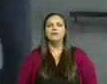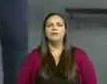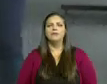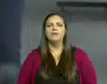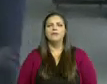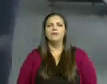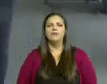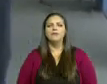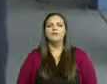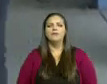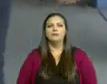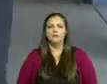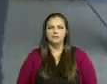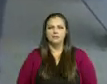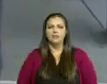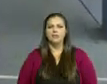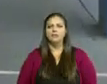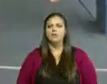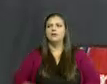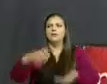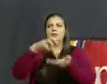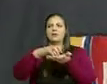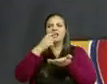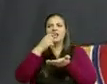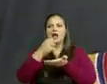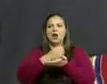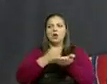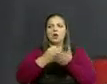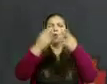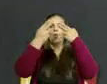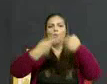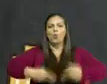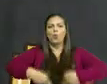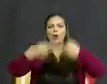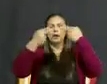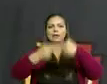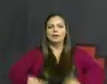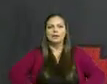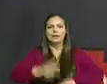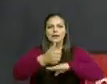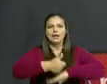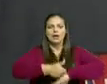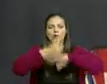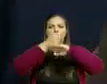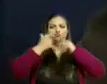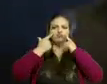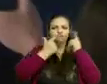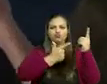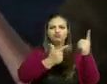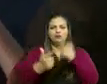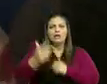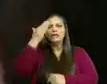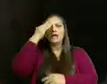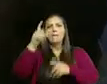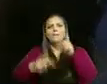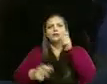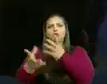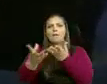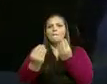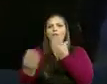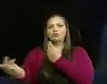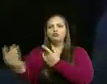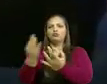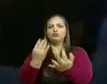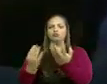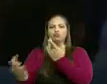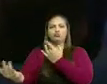Las acciones de prevención se han activado en la región sur del Ecuador debido a la epidemia del coronavirus que se originó en el país asiático